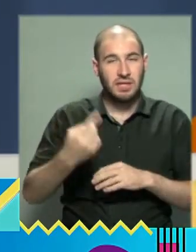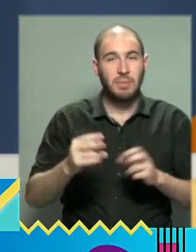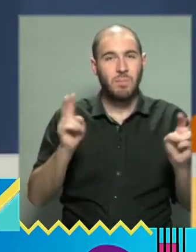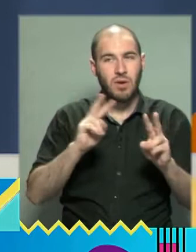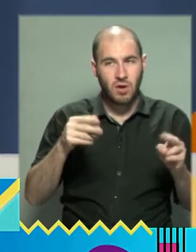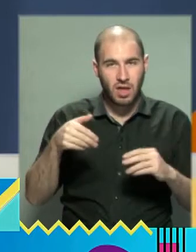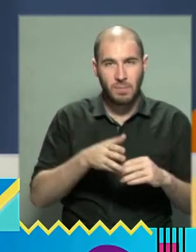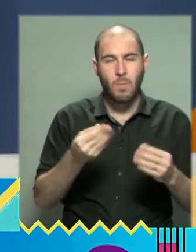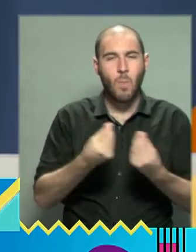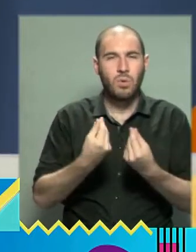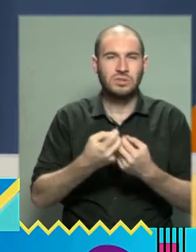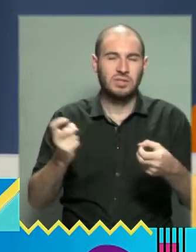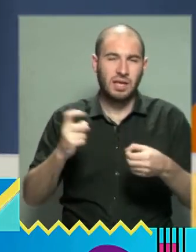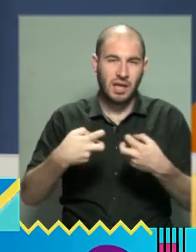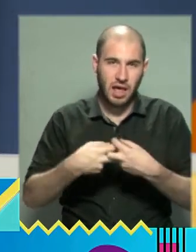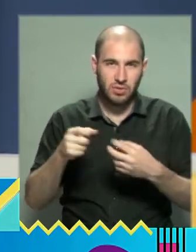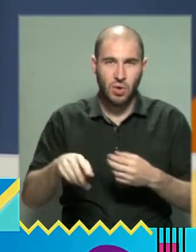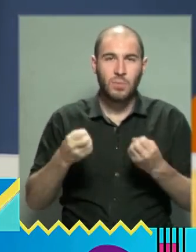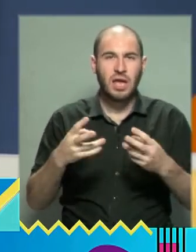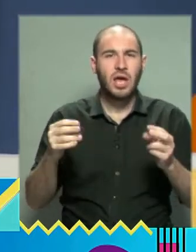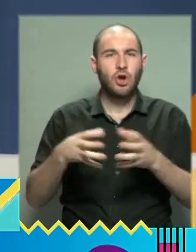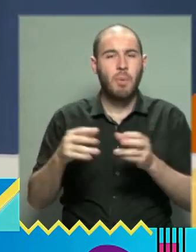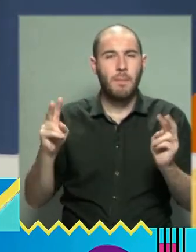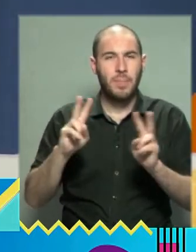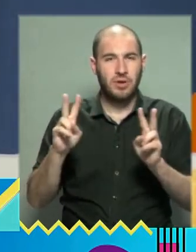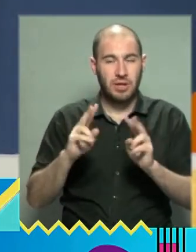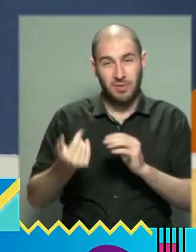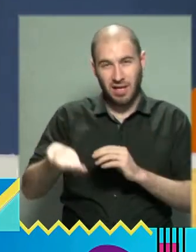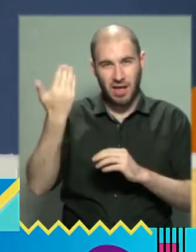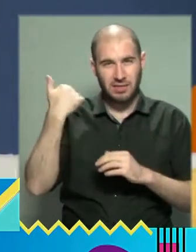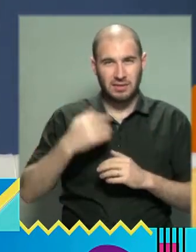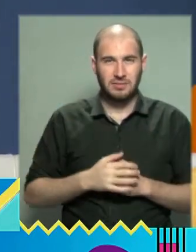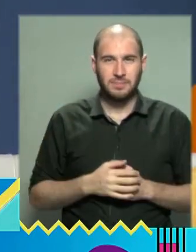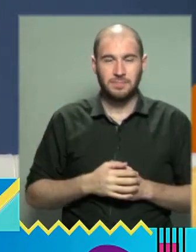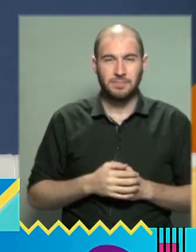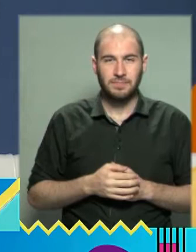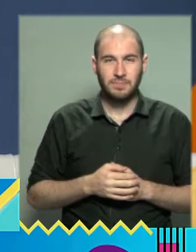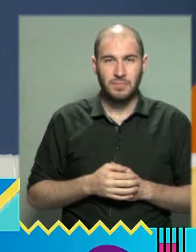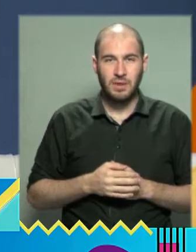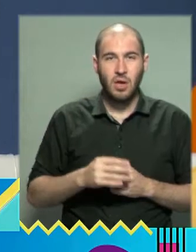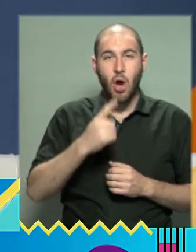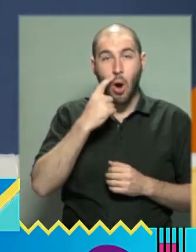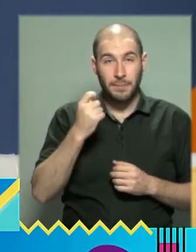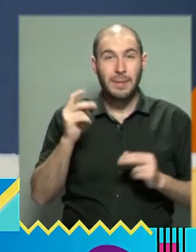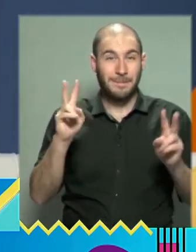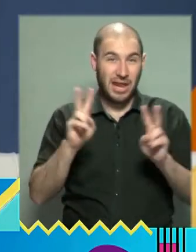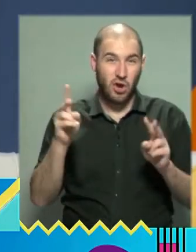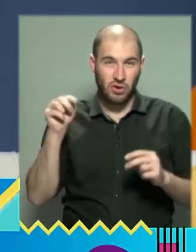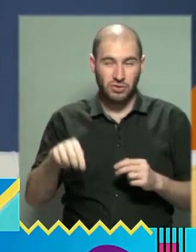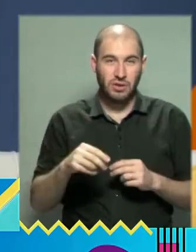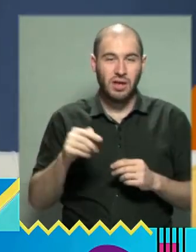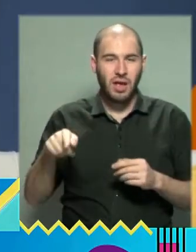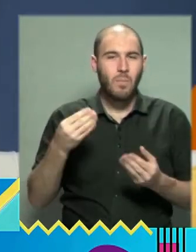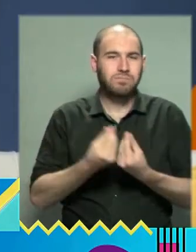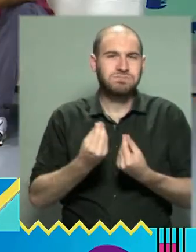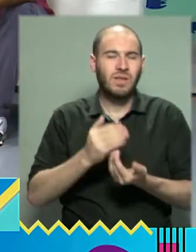peronismo, mayoritariamente el gremio. Evidentemente es porque el peronismo fue en su momento con Juan Domingo Perón, quien le otorgó la